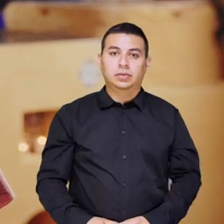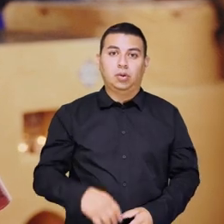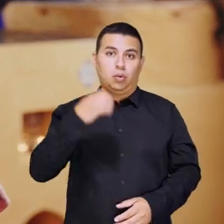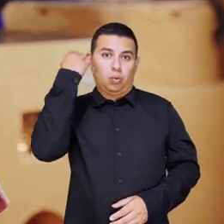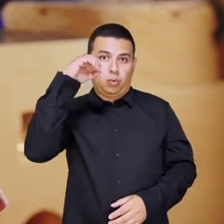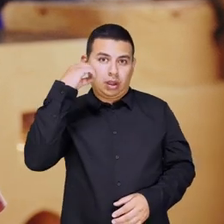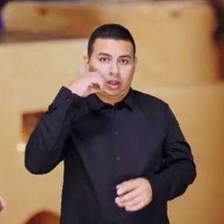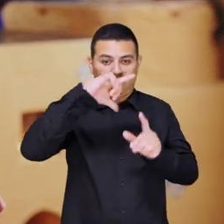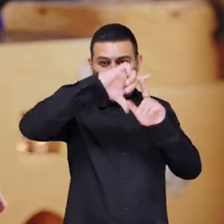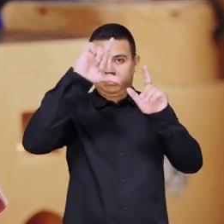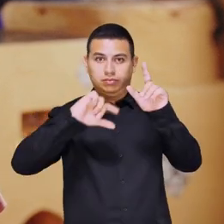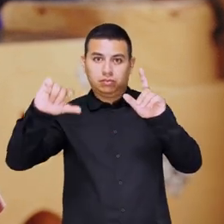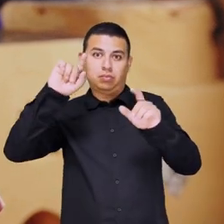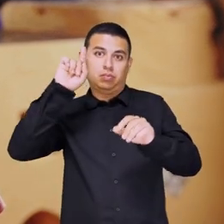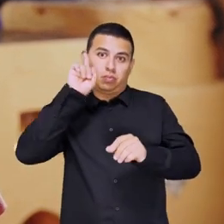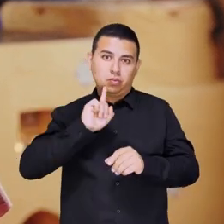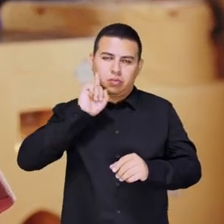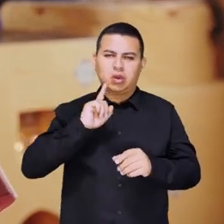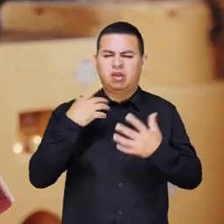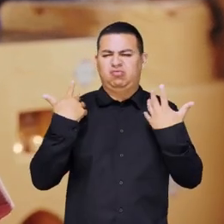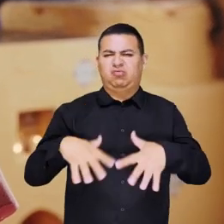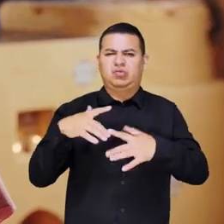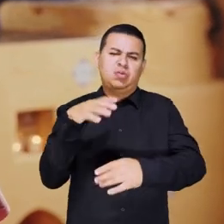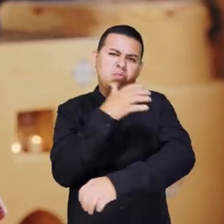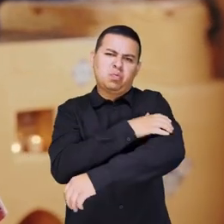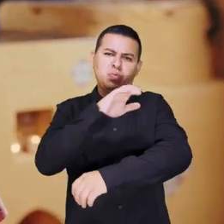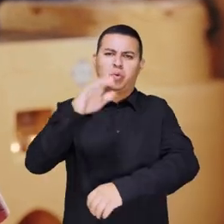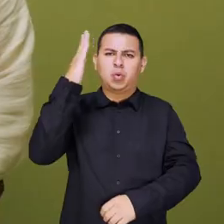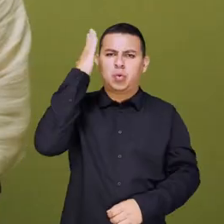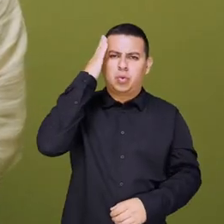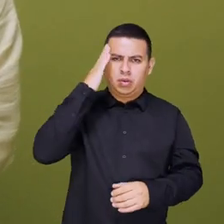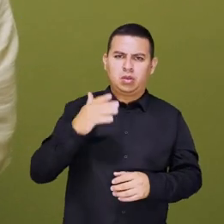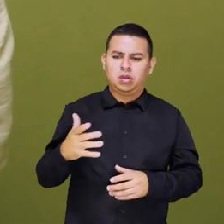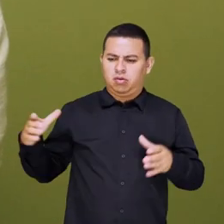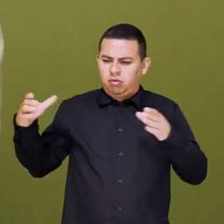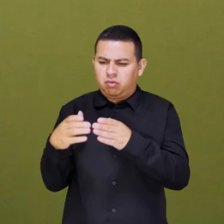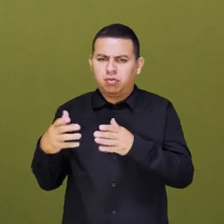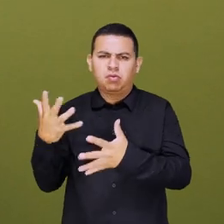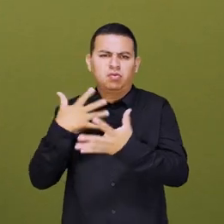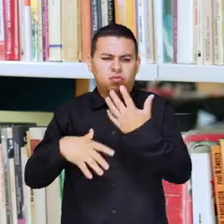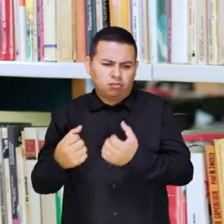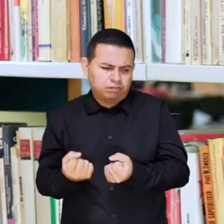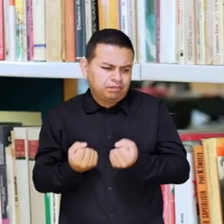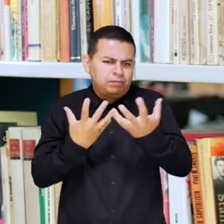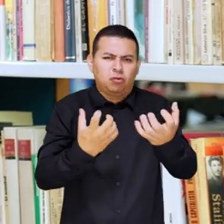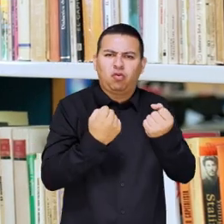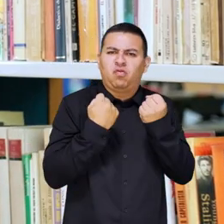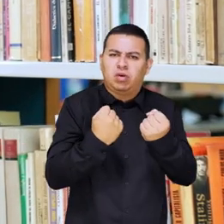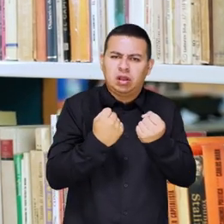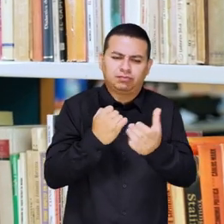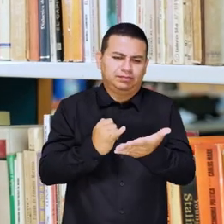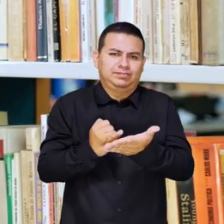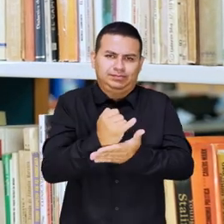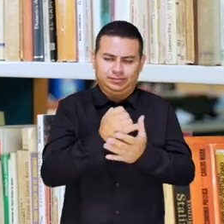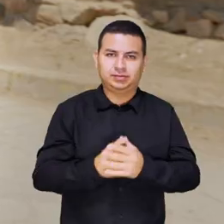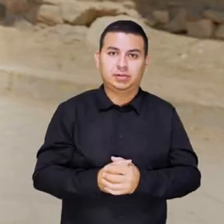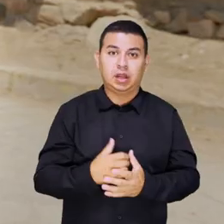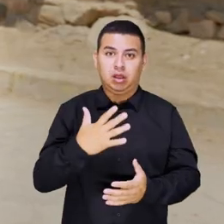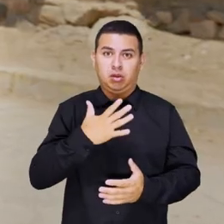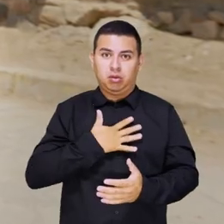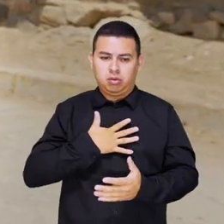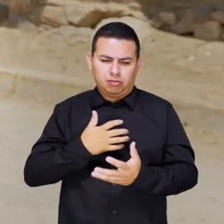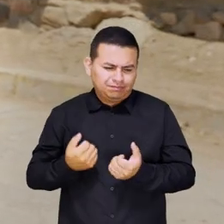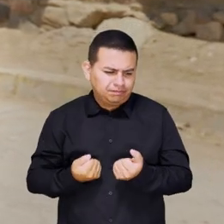Ña'a intuba si ikoyo sayanju dusuñunju kaninju kabanju sikanju ndachindikanya